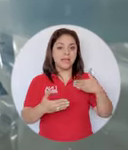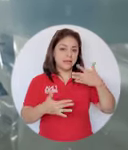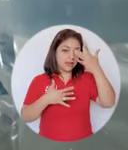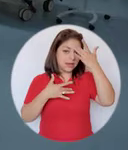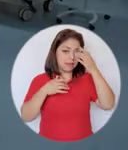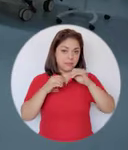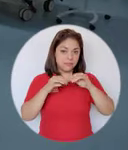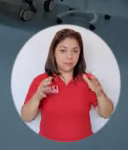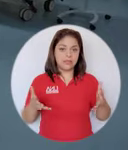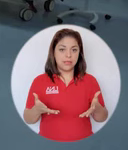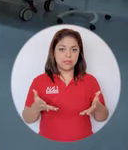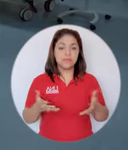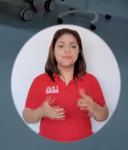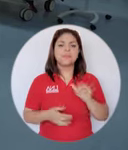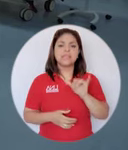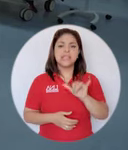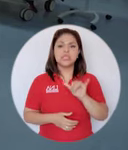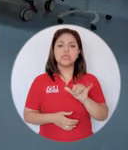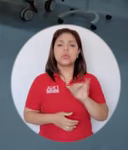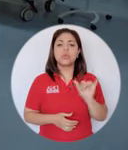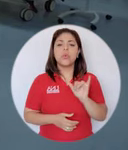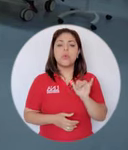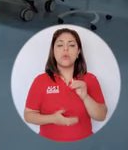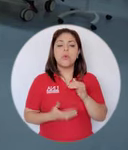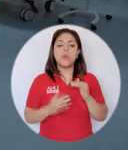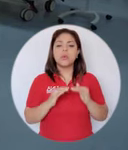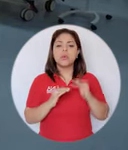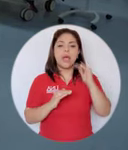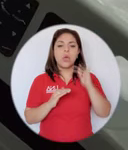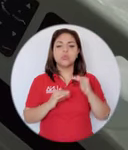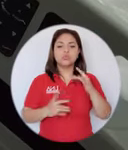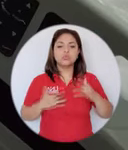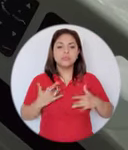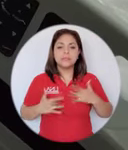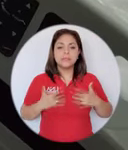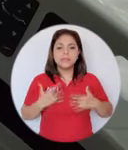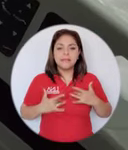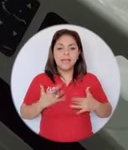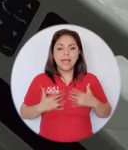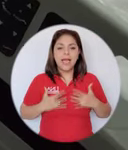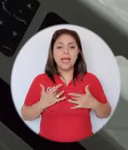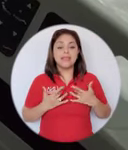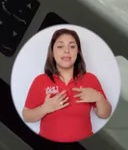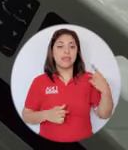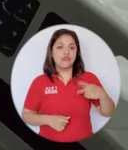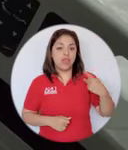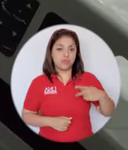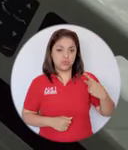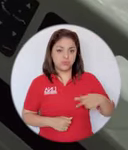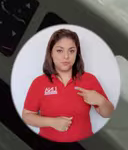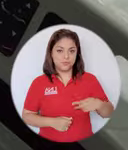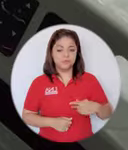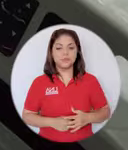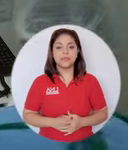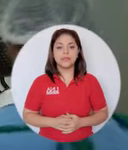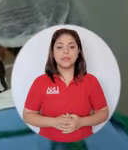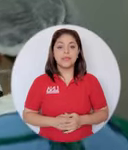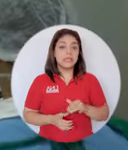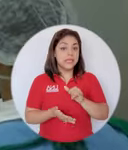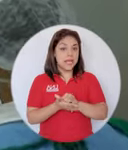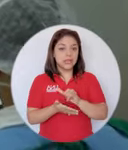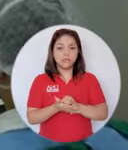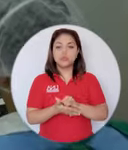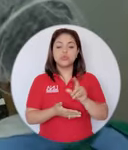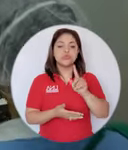tener estas condiciones confiere un grado de susceptibilidad y un grado mayor de riesgo, ahora ya